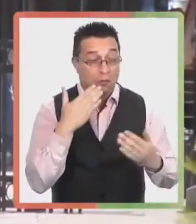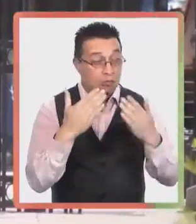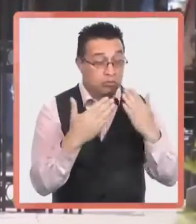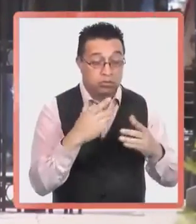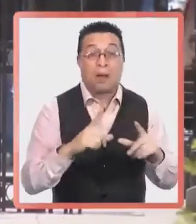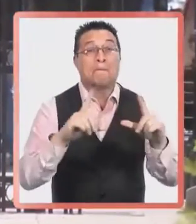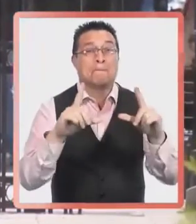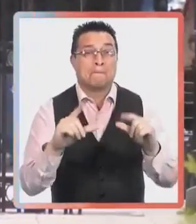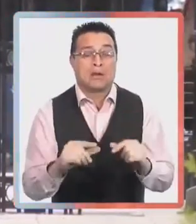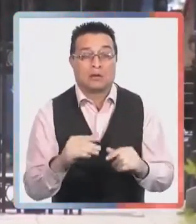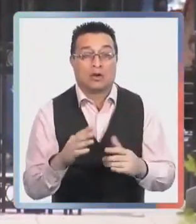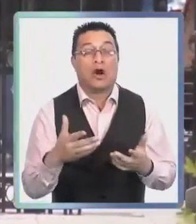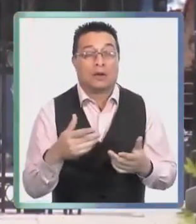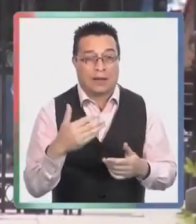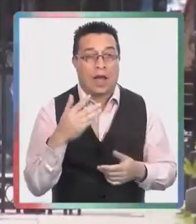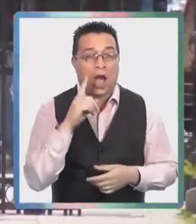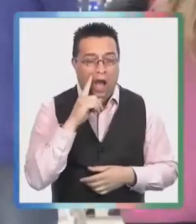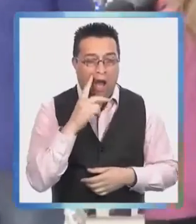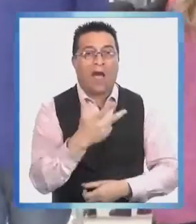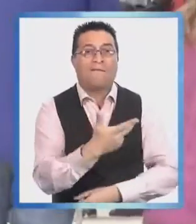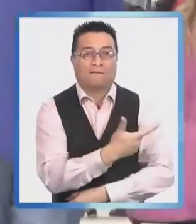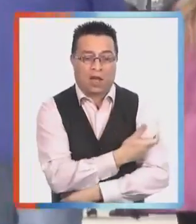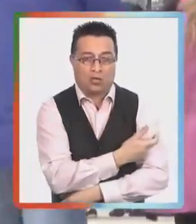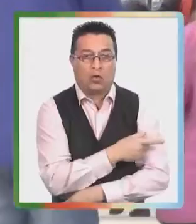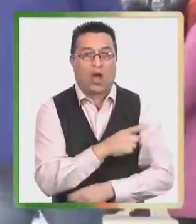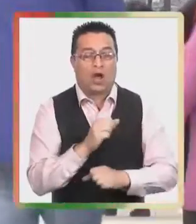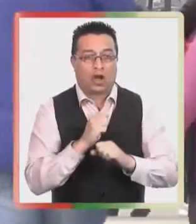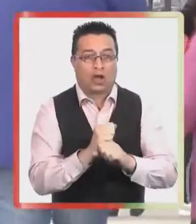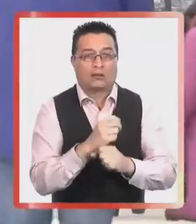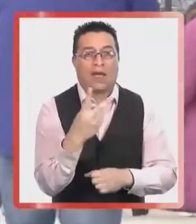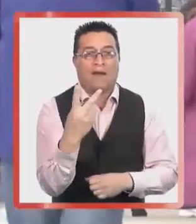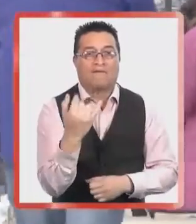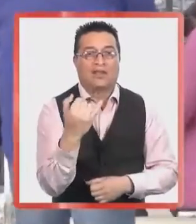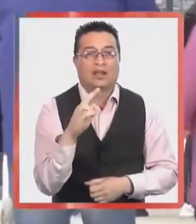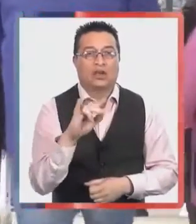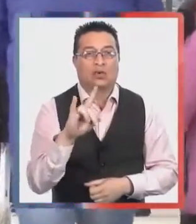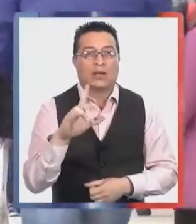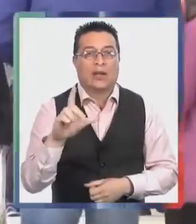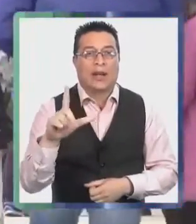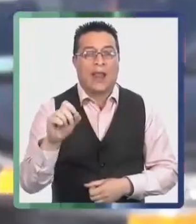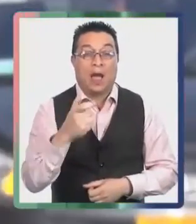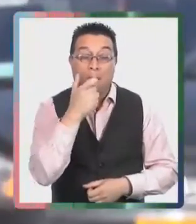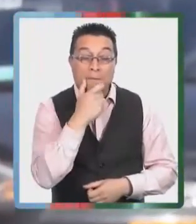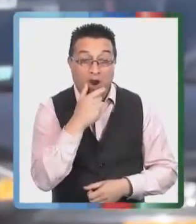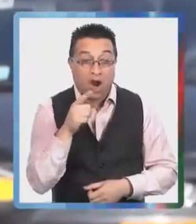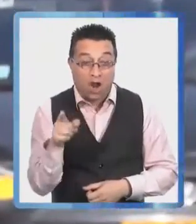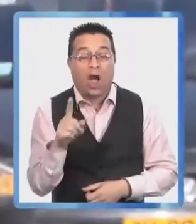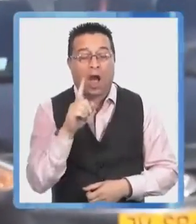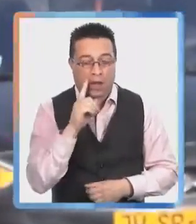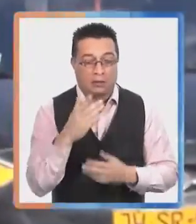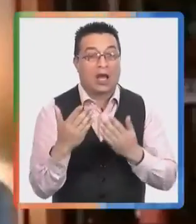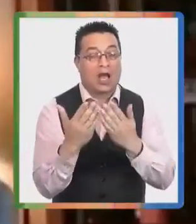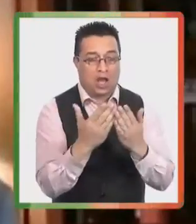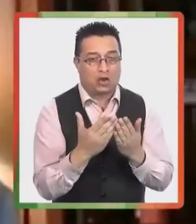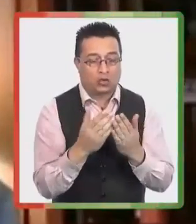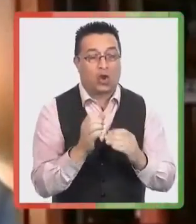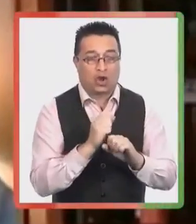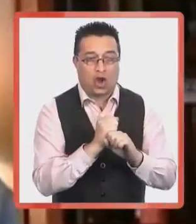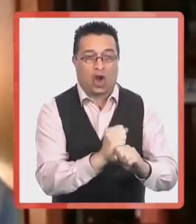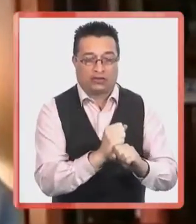contagiosa como el coronavirus. Además, existen vacunas contra la viruela del mono y además existen y se están